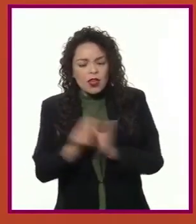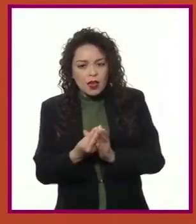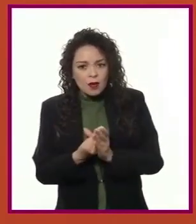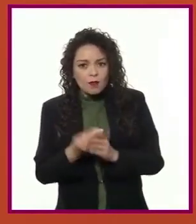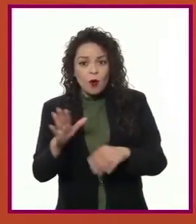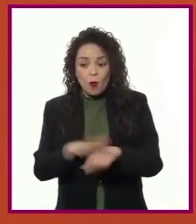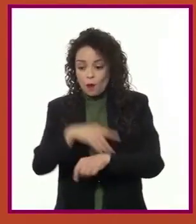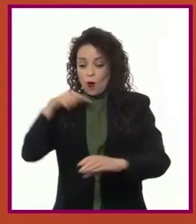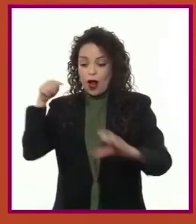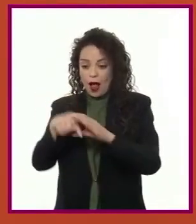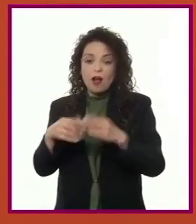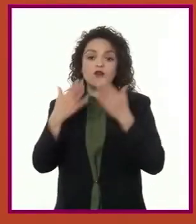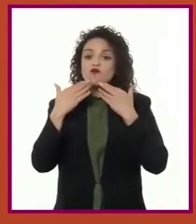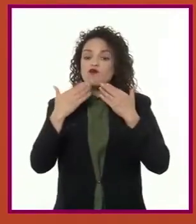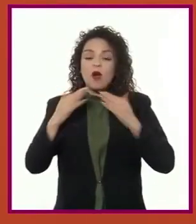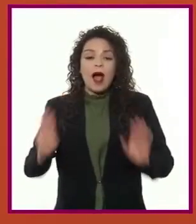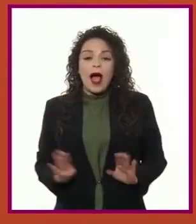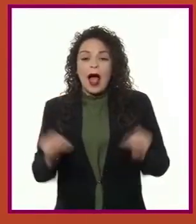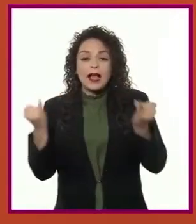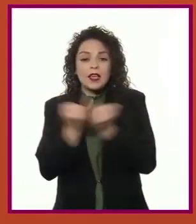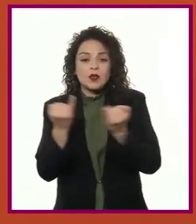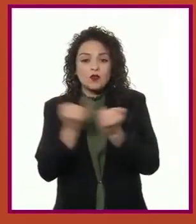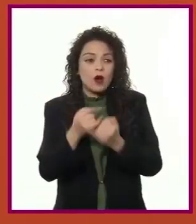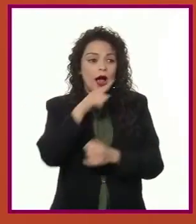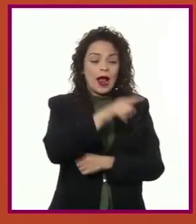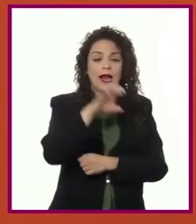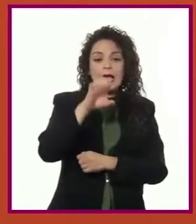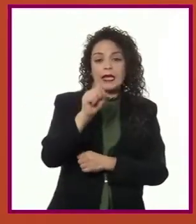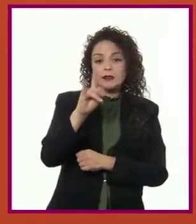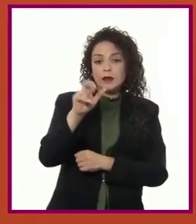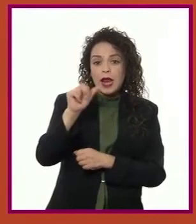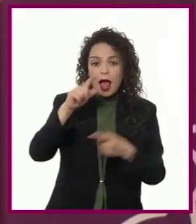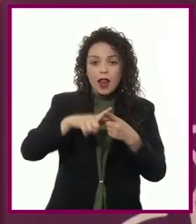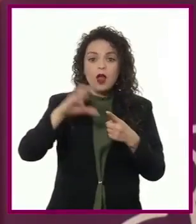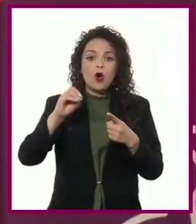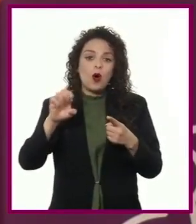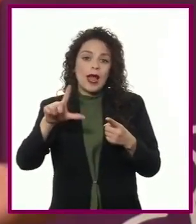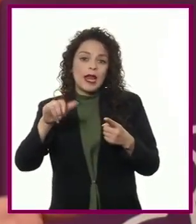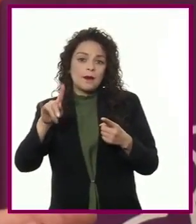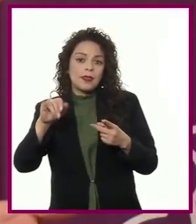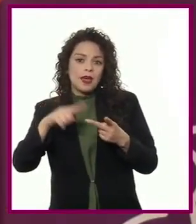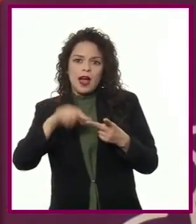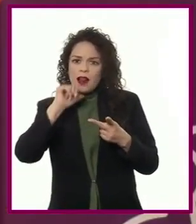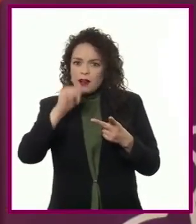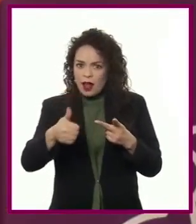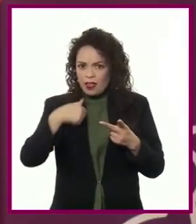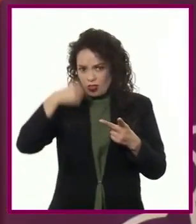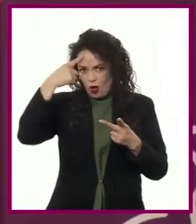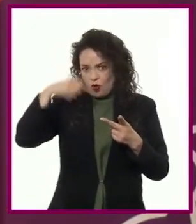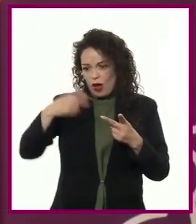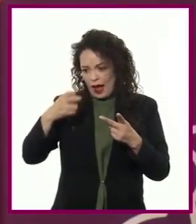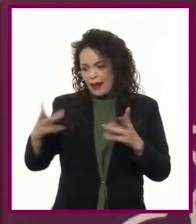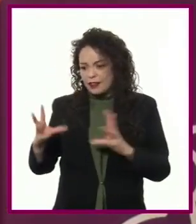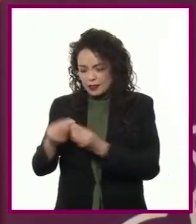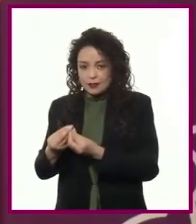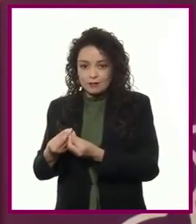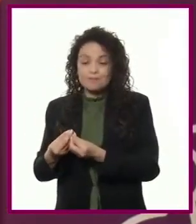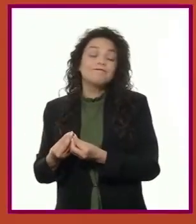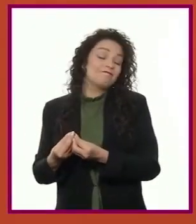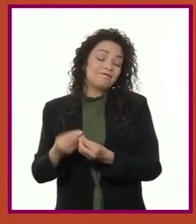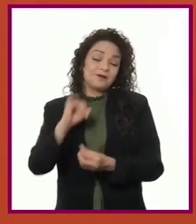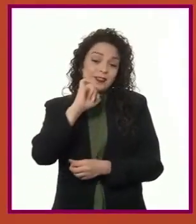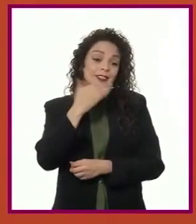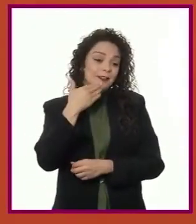que no tienen las características para ser espirales o elípticas. Excelente punto de vista. Sin